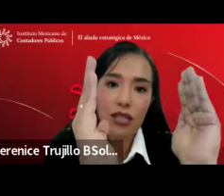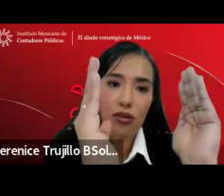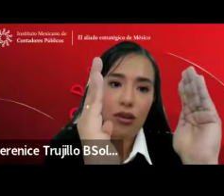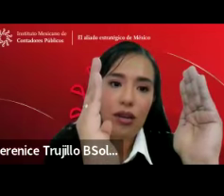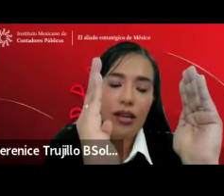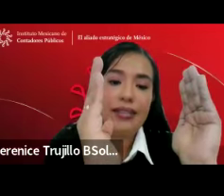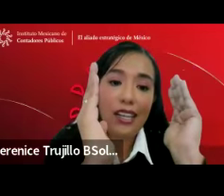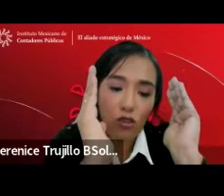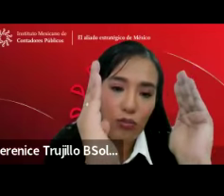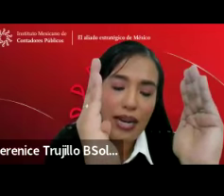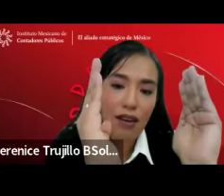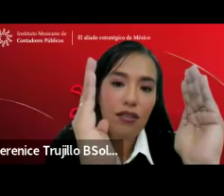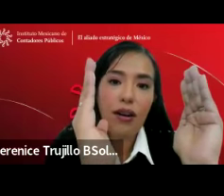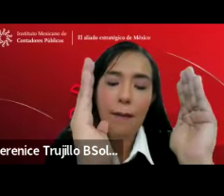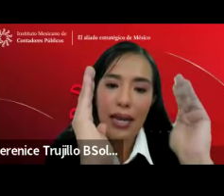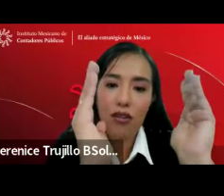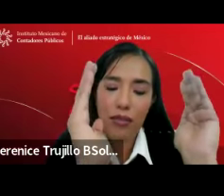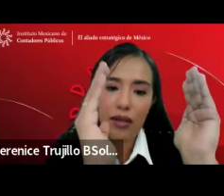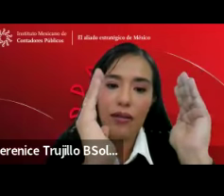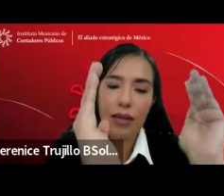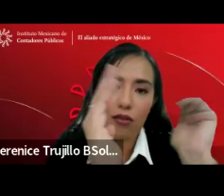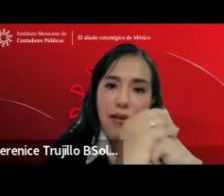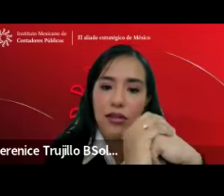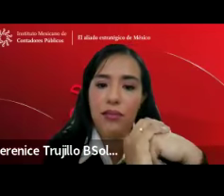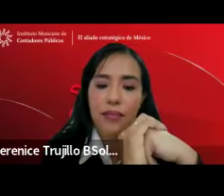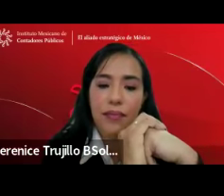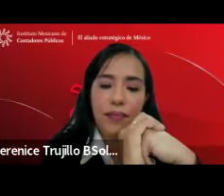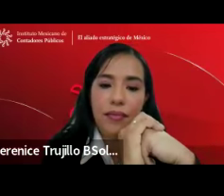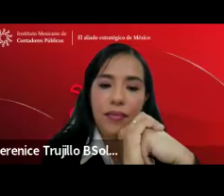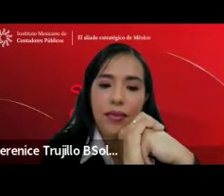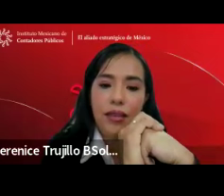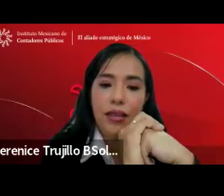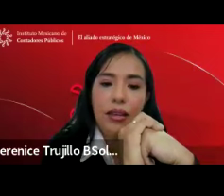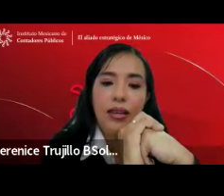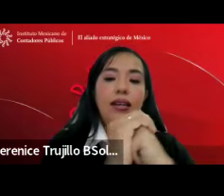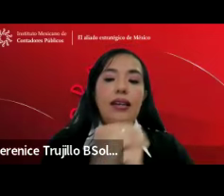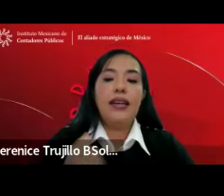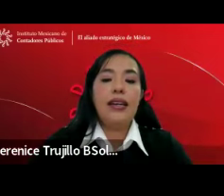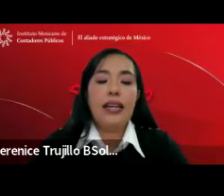umbral de aviso. Si lo superaron, mando mi aviso.